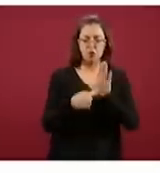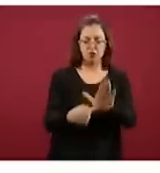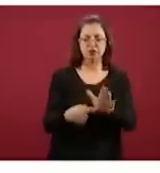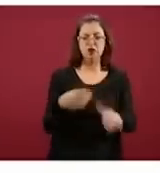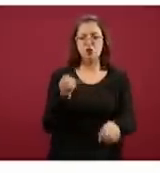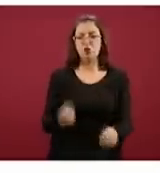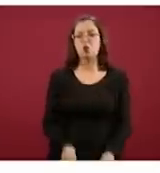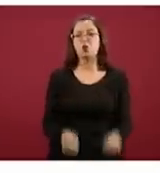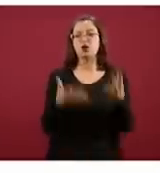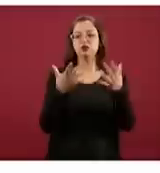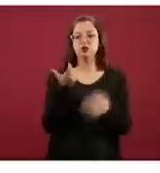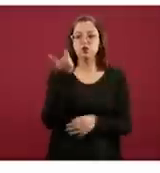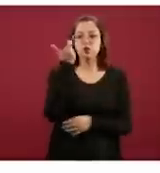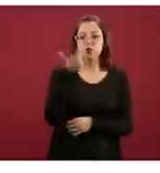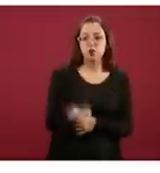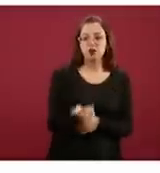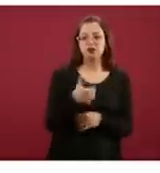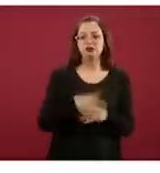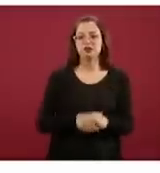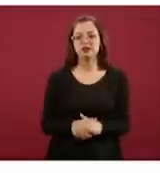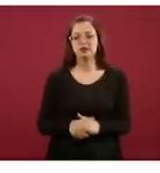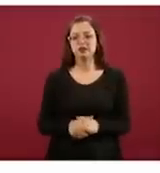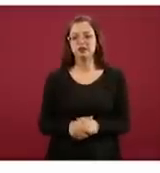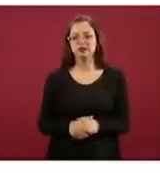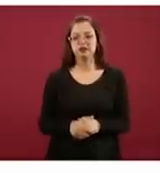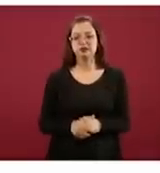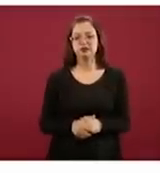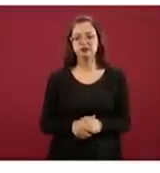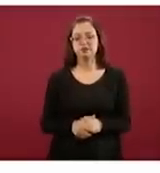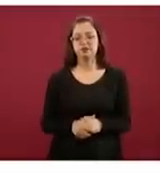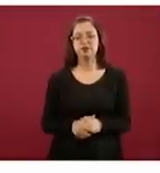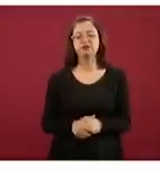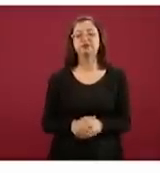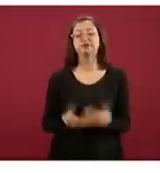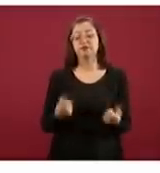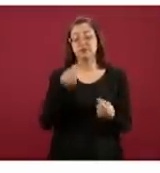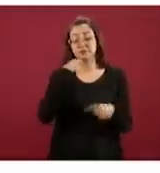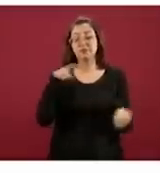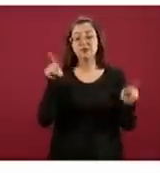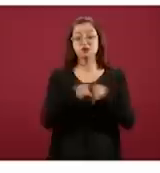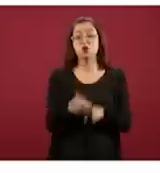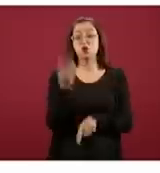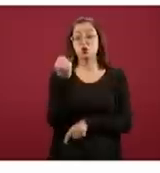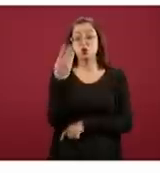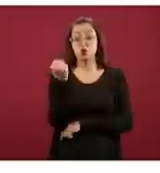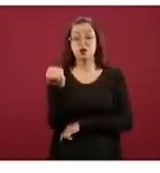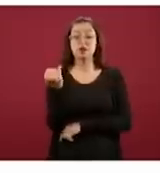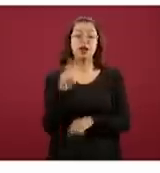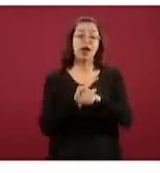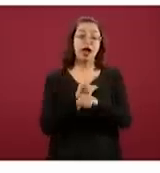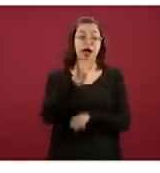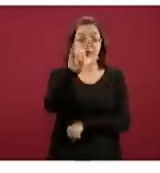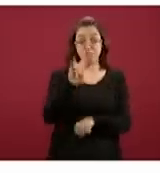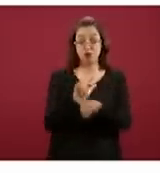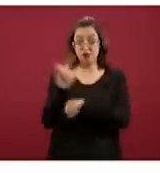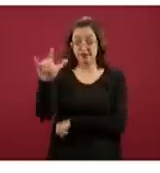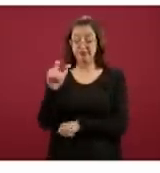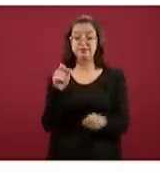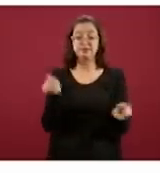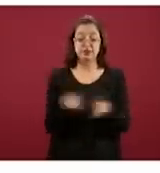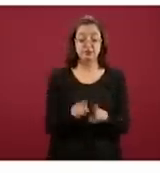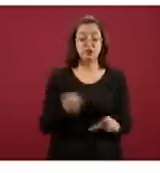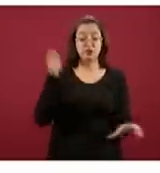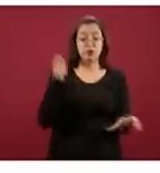rango de precios. También por primera vez presentamos nueve aeronaves, son nueve aviones que vamos a subastar